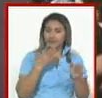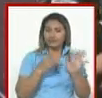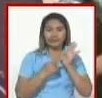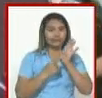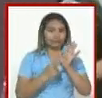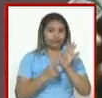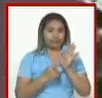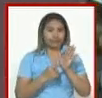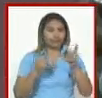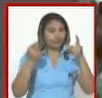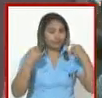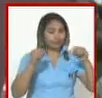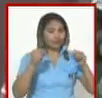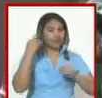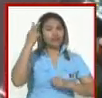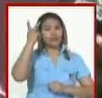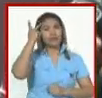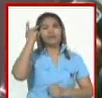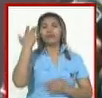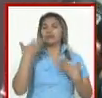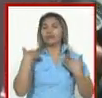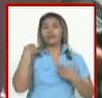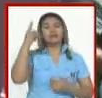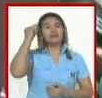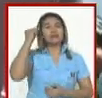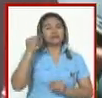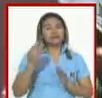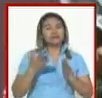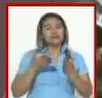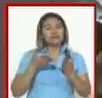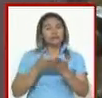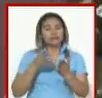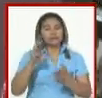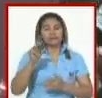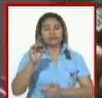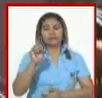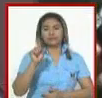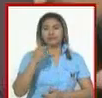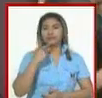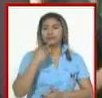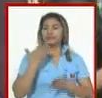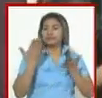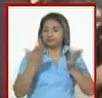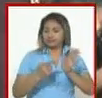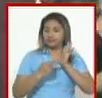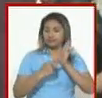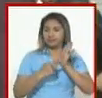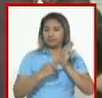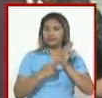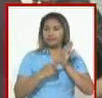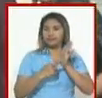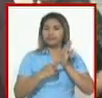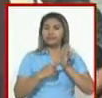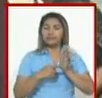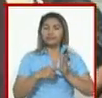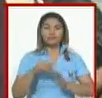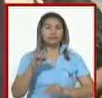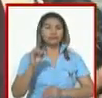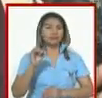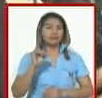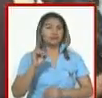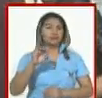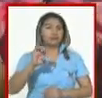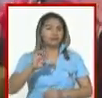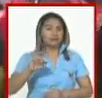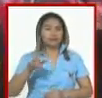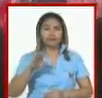evidencia la intencionalidad política que tiene el gobierno con el presidente mesa deja en evidencia la sumisión que tiene el órgano judicial con el